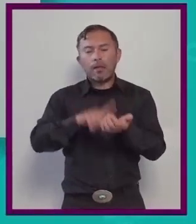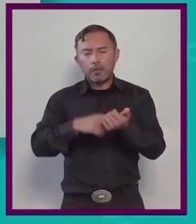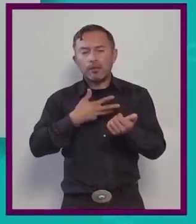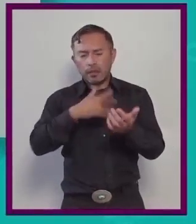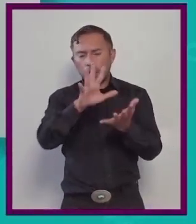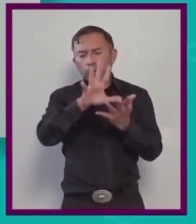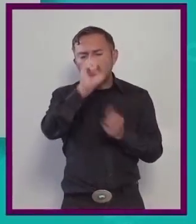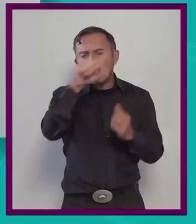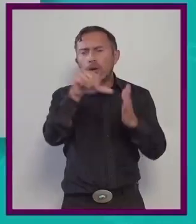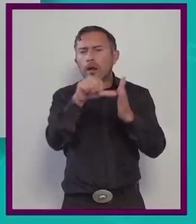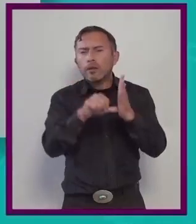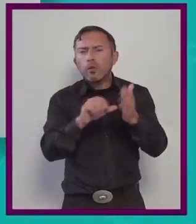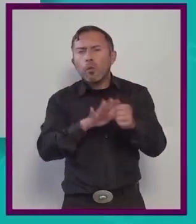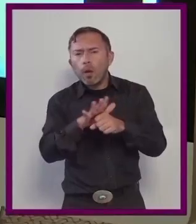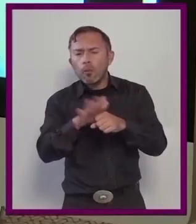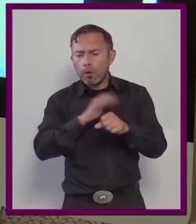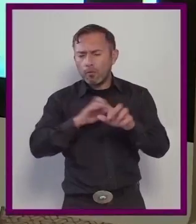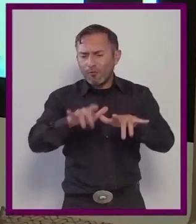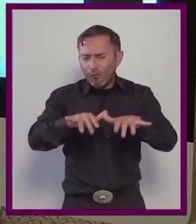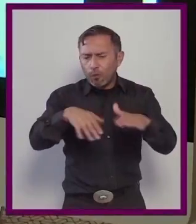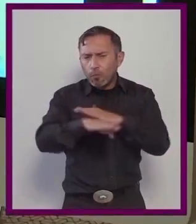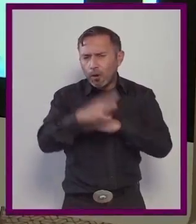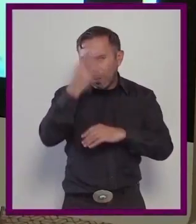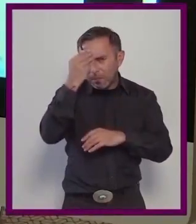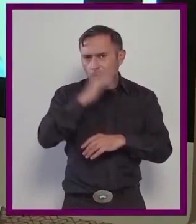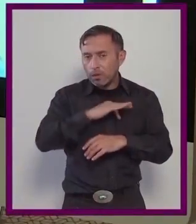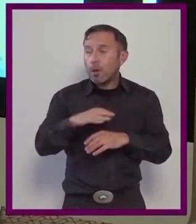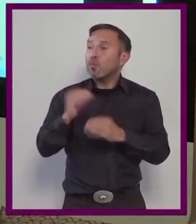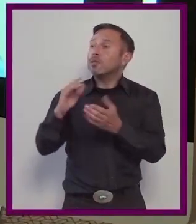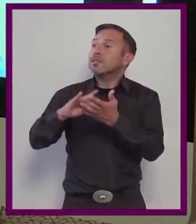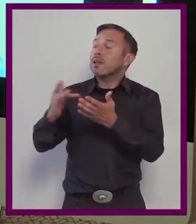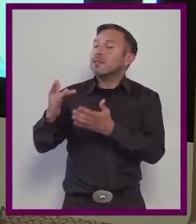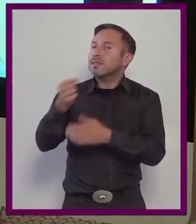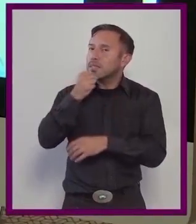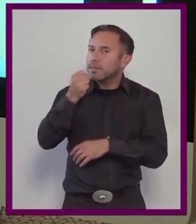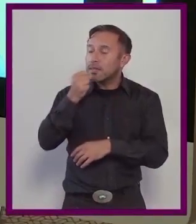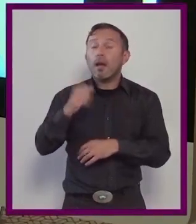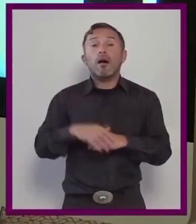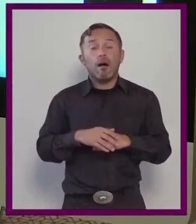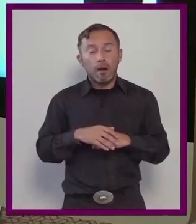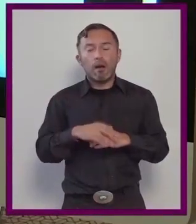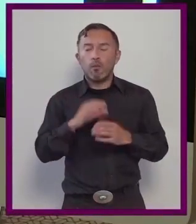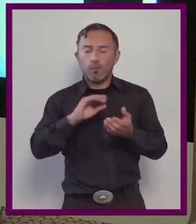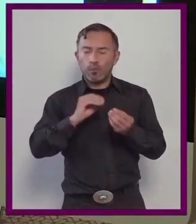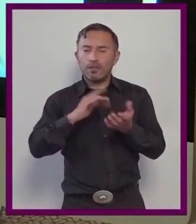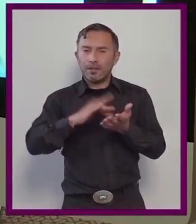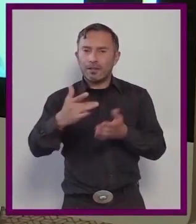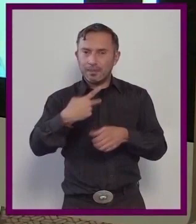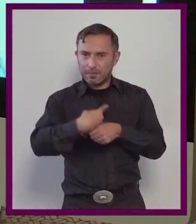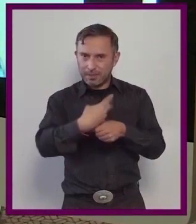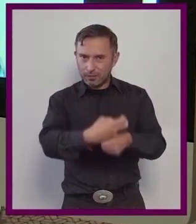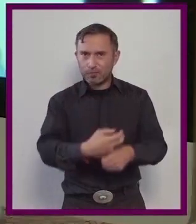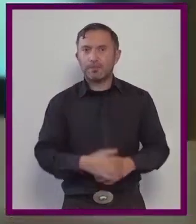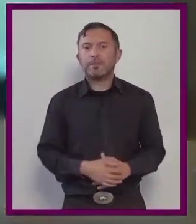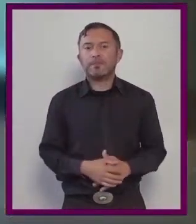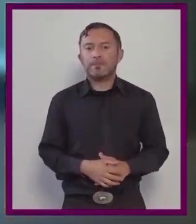encuentra dentro de nuestra Constitución. Muchas gracias por estar aquí con nosotros. Muchísimas gracias a ustedes por la invitación.